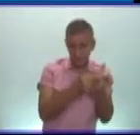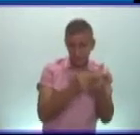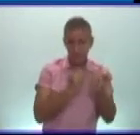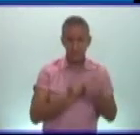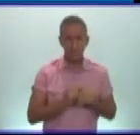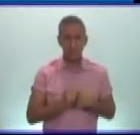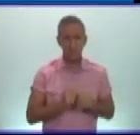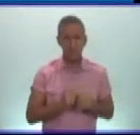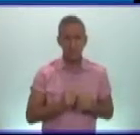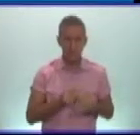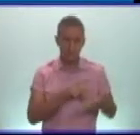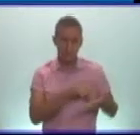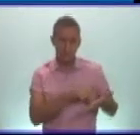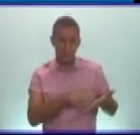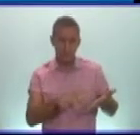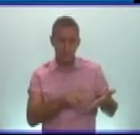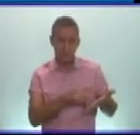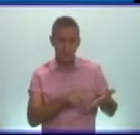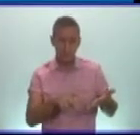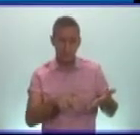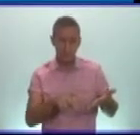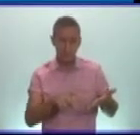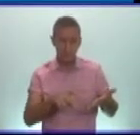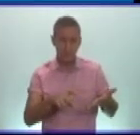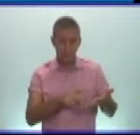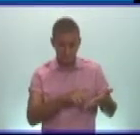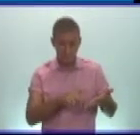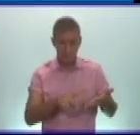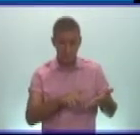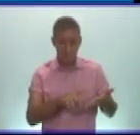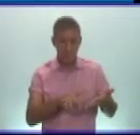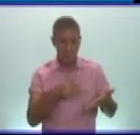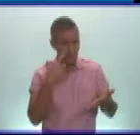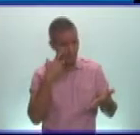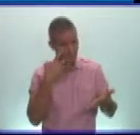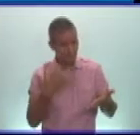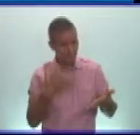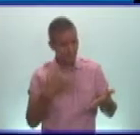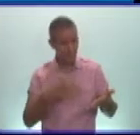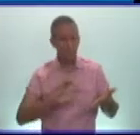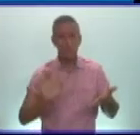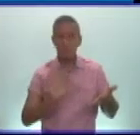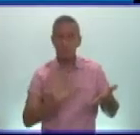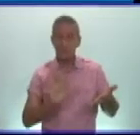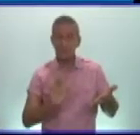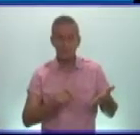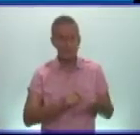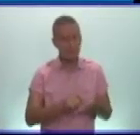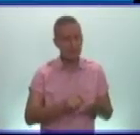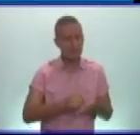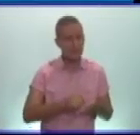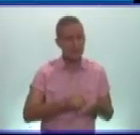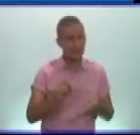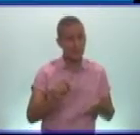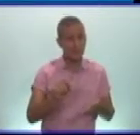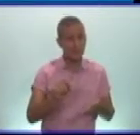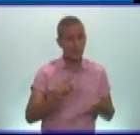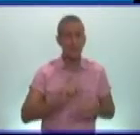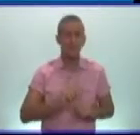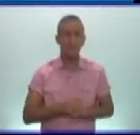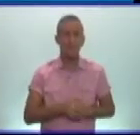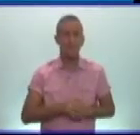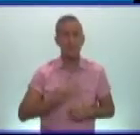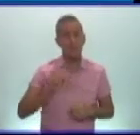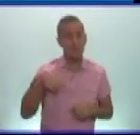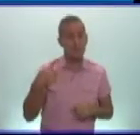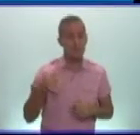el texto o cuerpo de la carta, la despedida y la firma. Si después de haber firmado la carta,